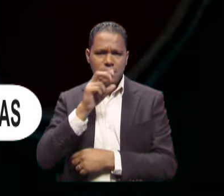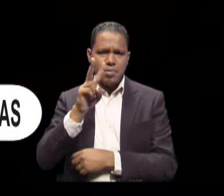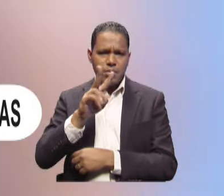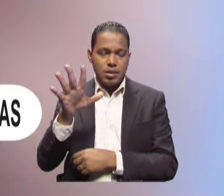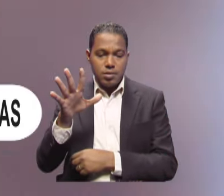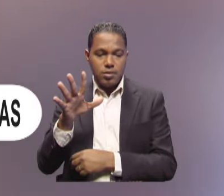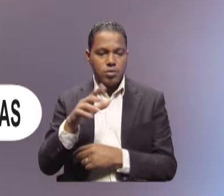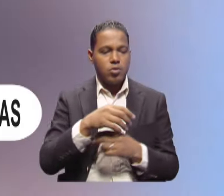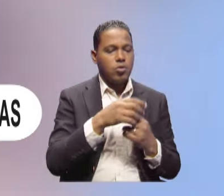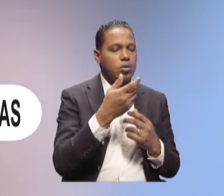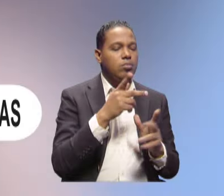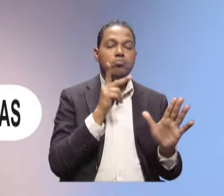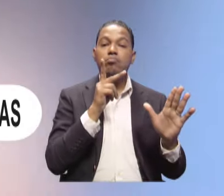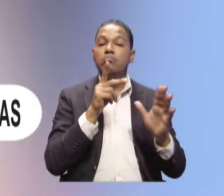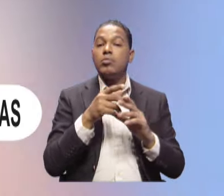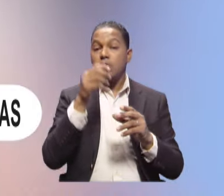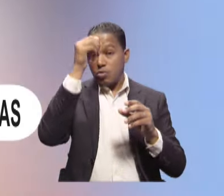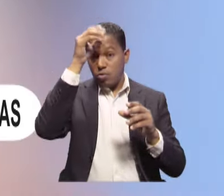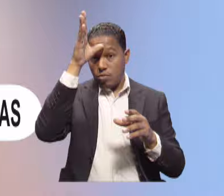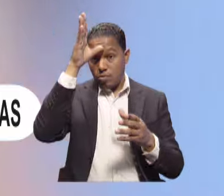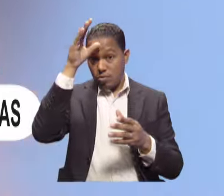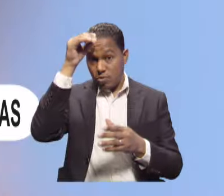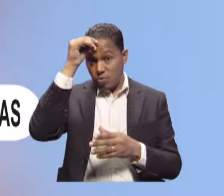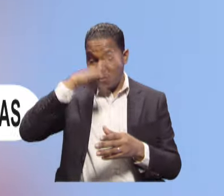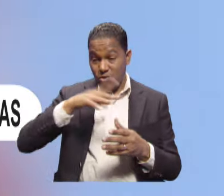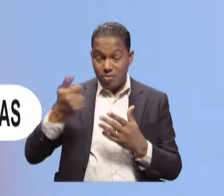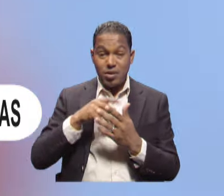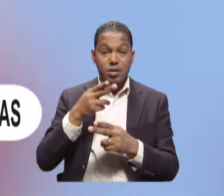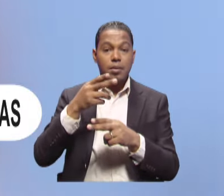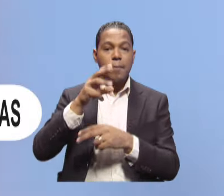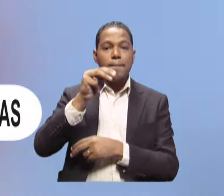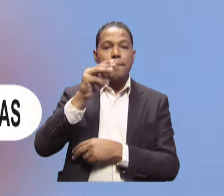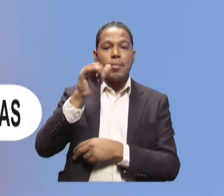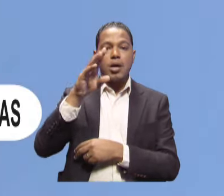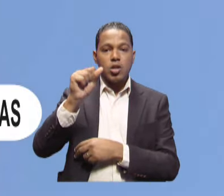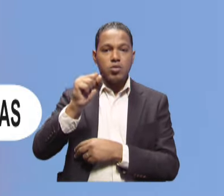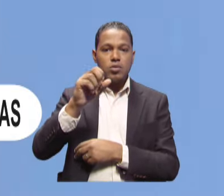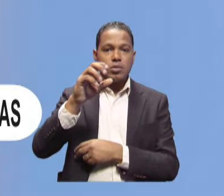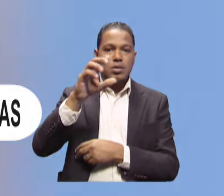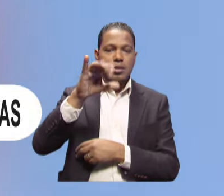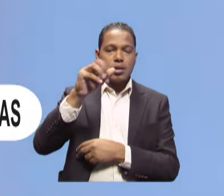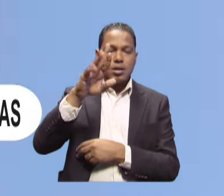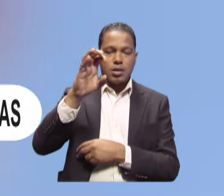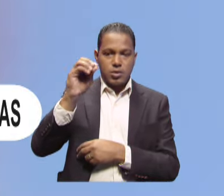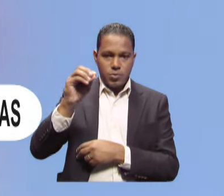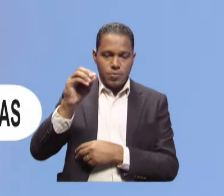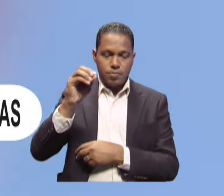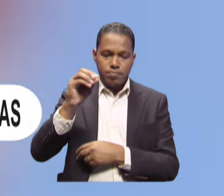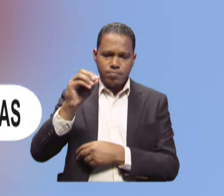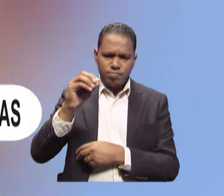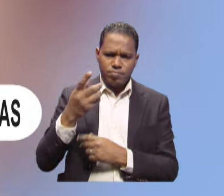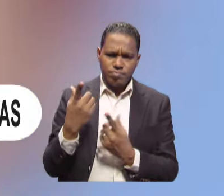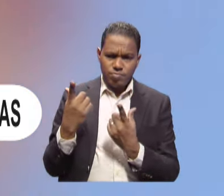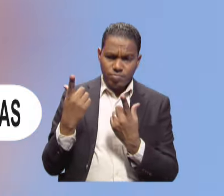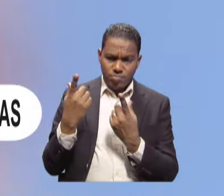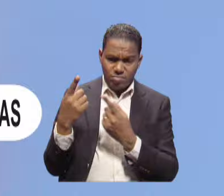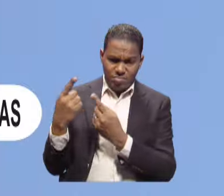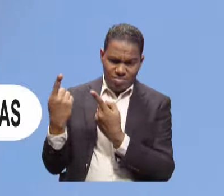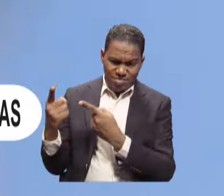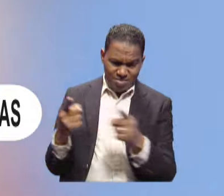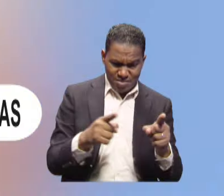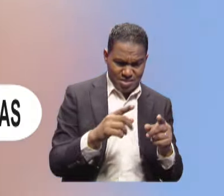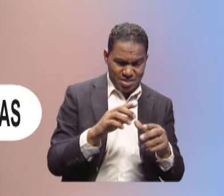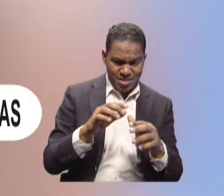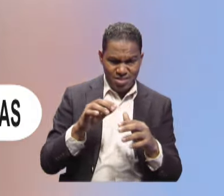verdugo es Gregorio Matos Carrasco alias papito forever y Es que luego de cometer este increíble horrendo